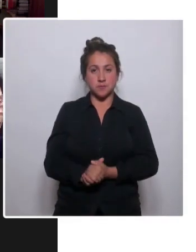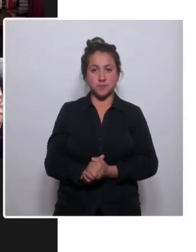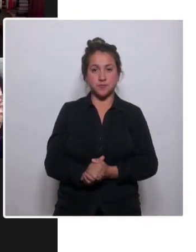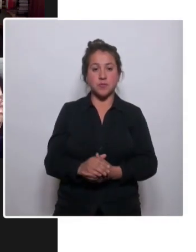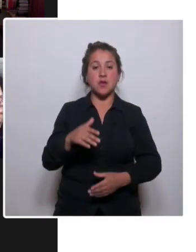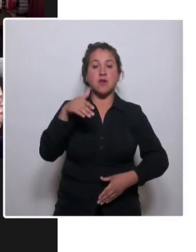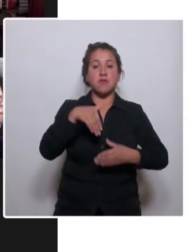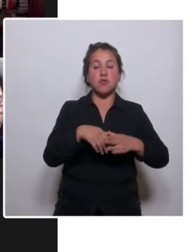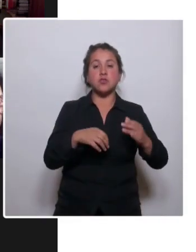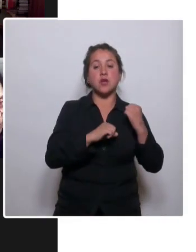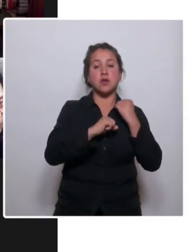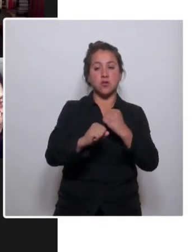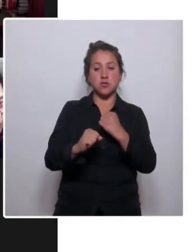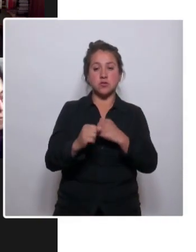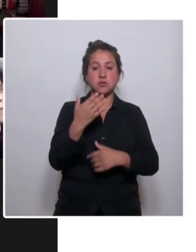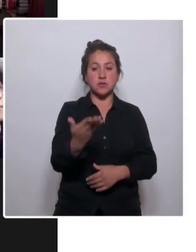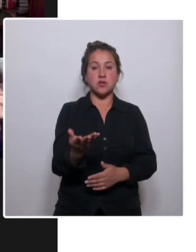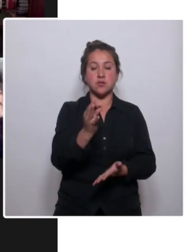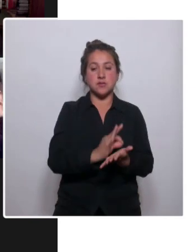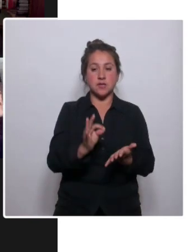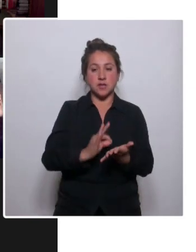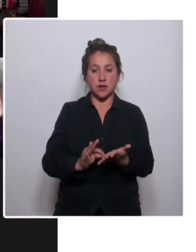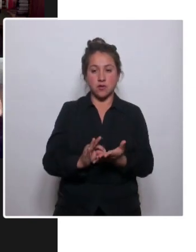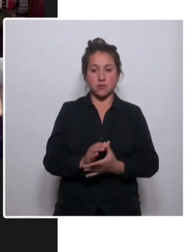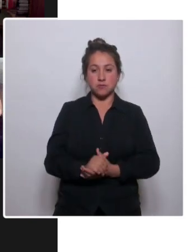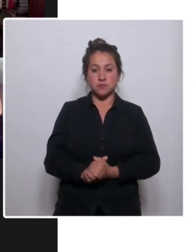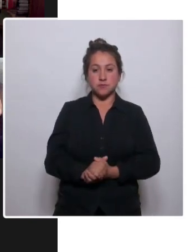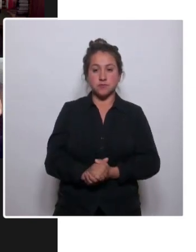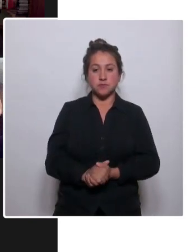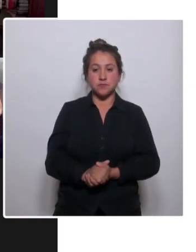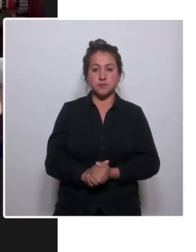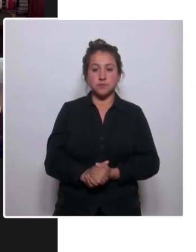Voto en contra, señor secretario.